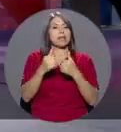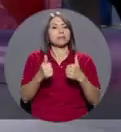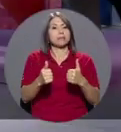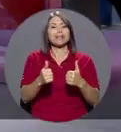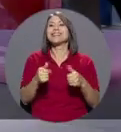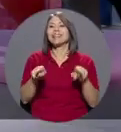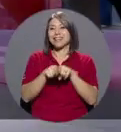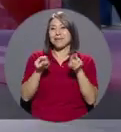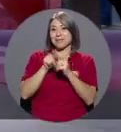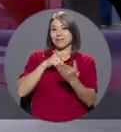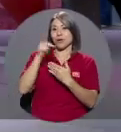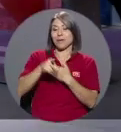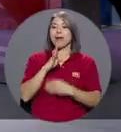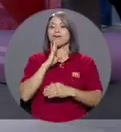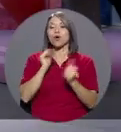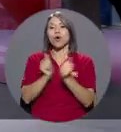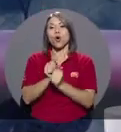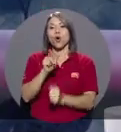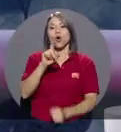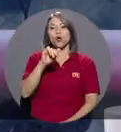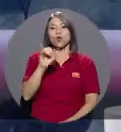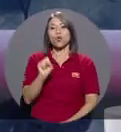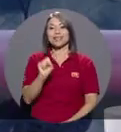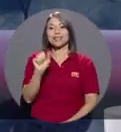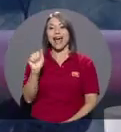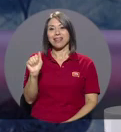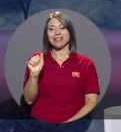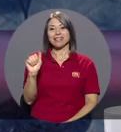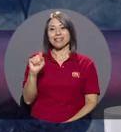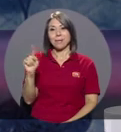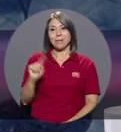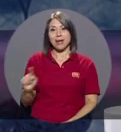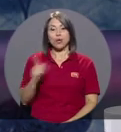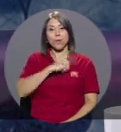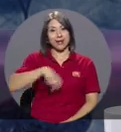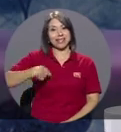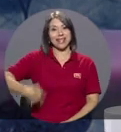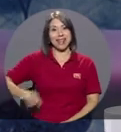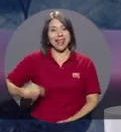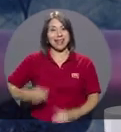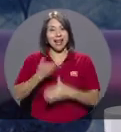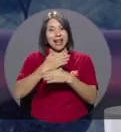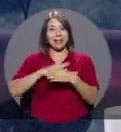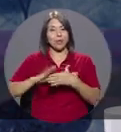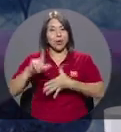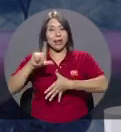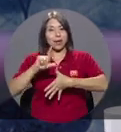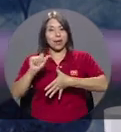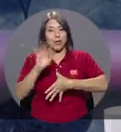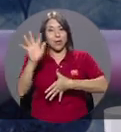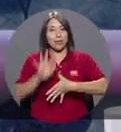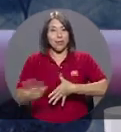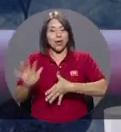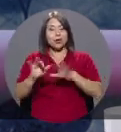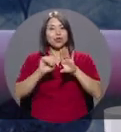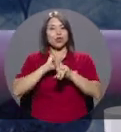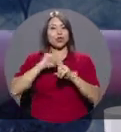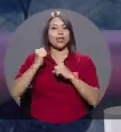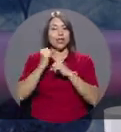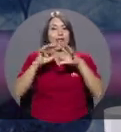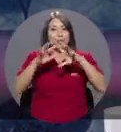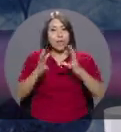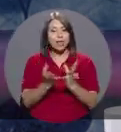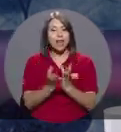familias. Sí, Una Mirada también conversó sobre ese tema con Luis Andrés Sampaio, quien es el presidente del capítulo latinoamericano y del Caribe de la Sociedad Mundial